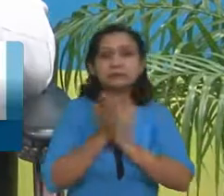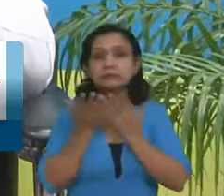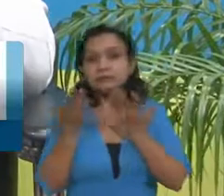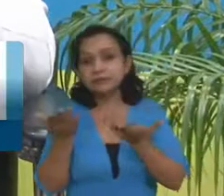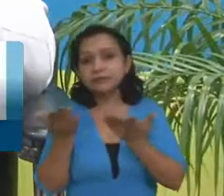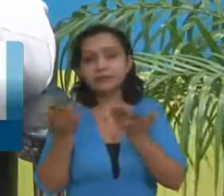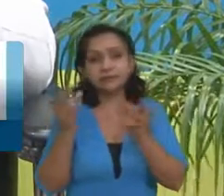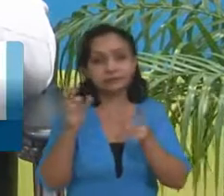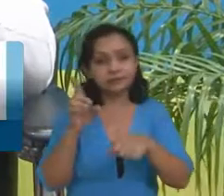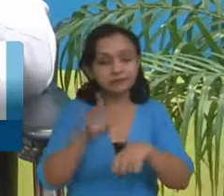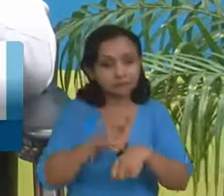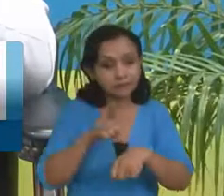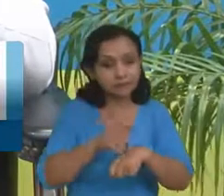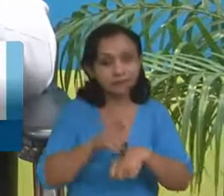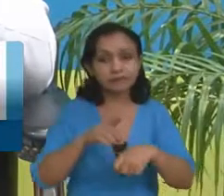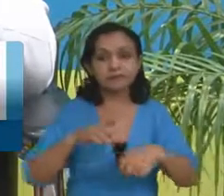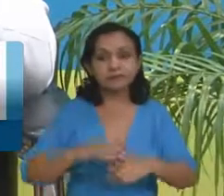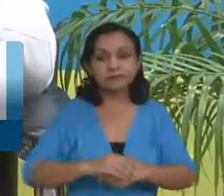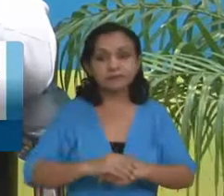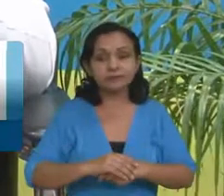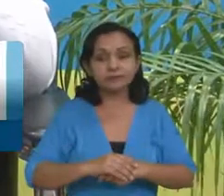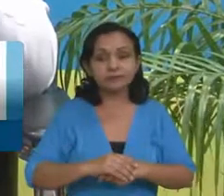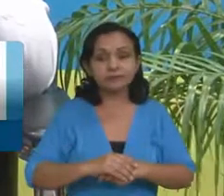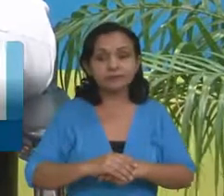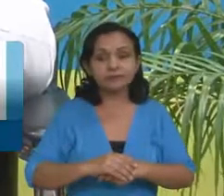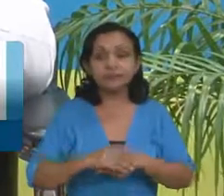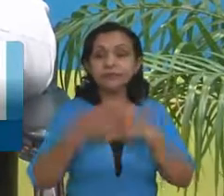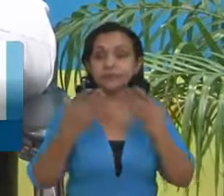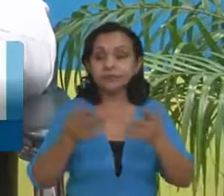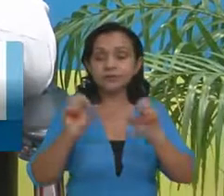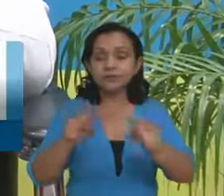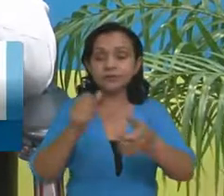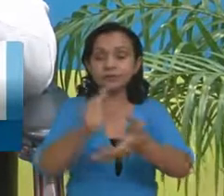del hospital, y permite